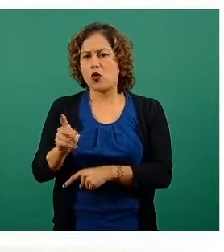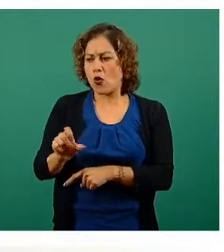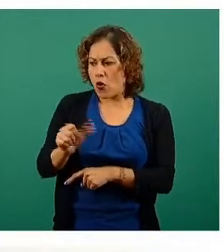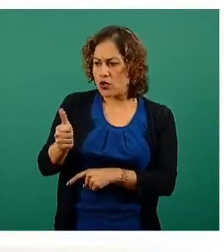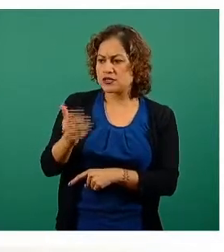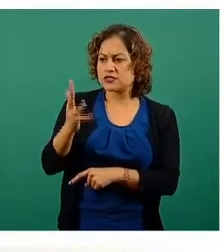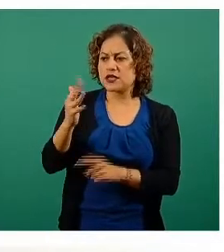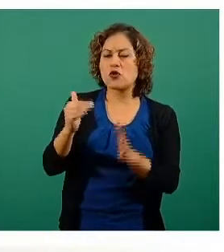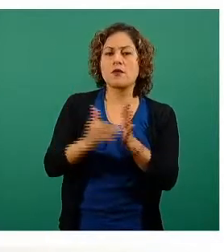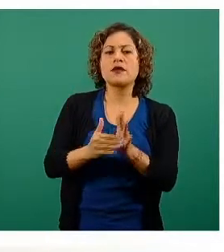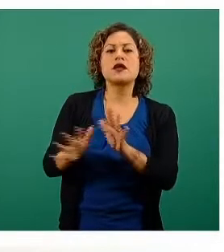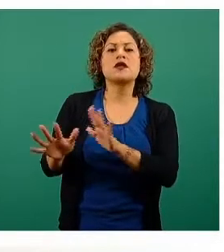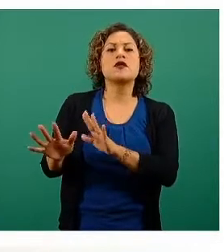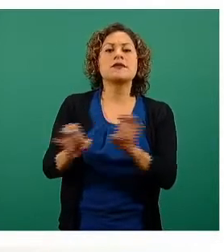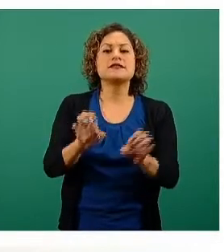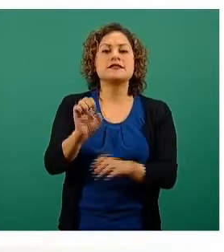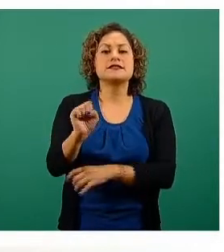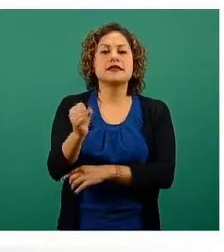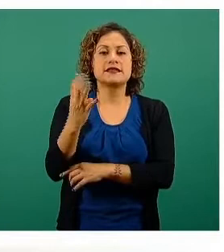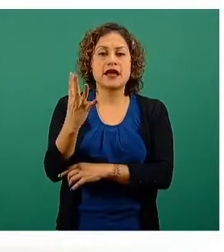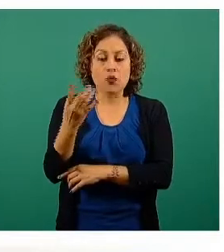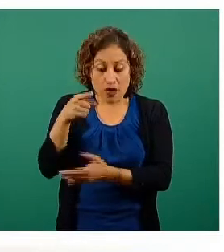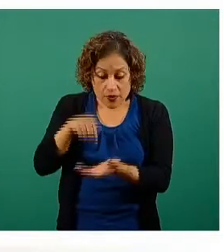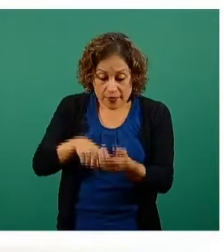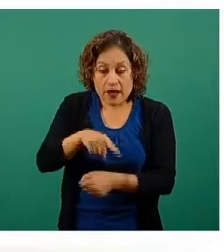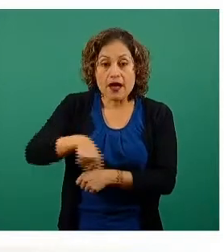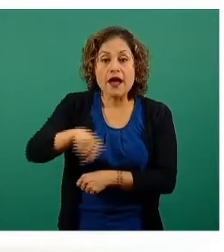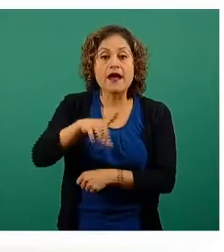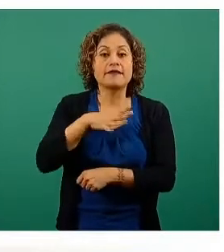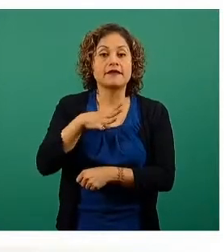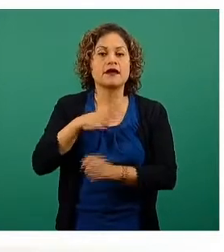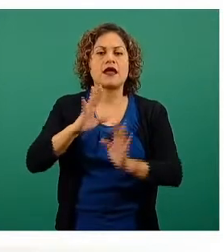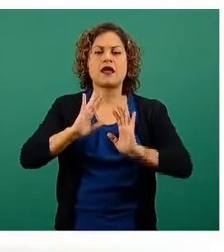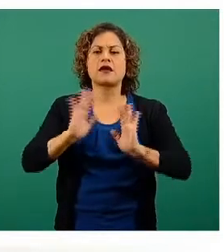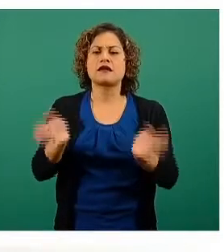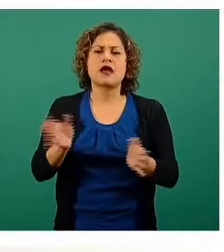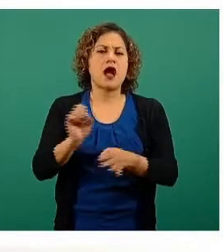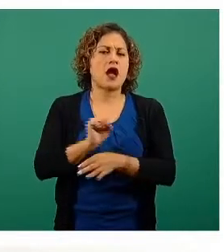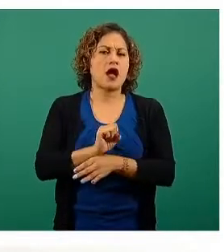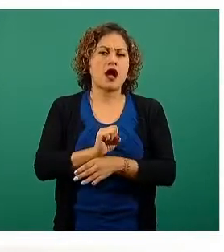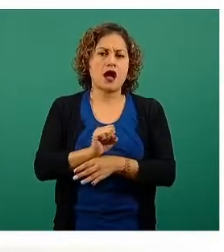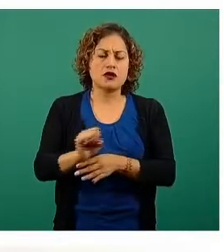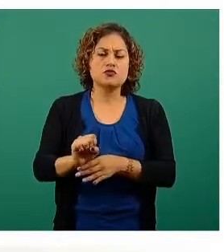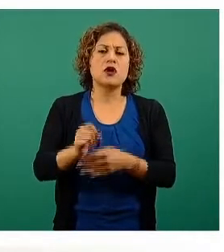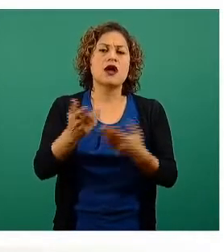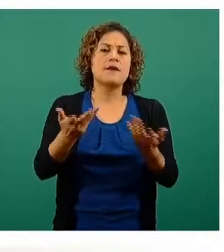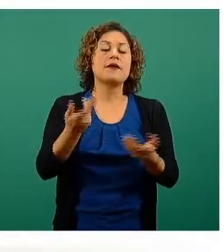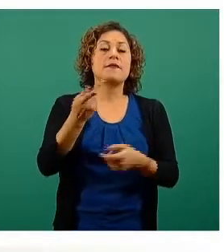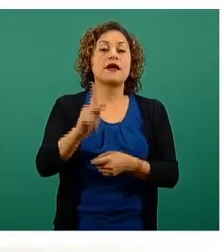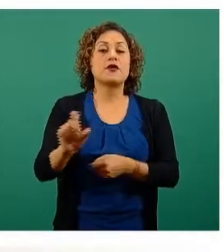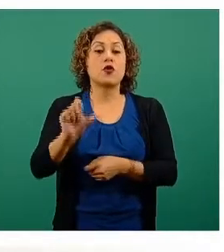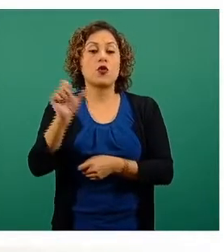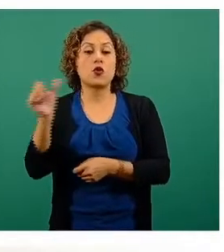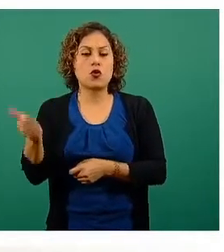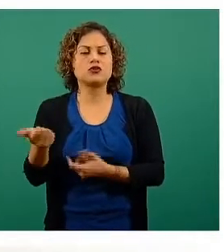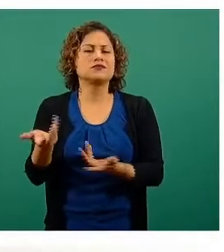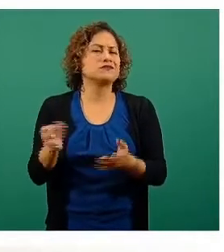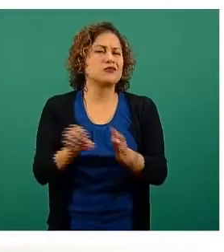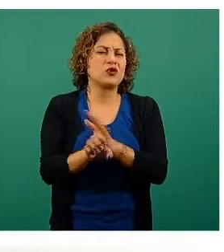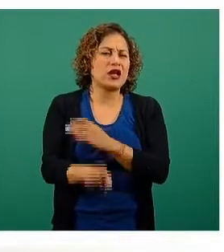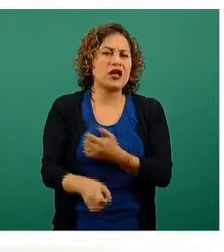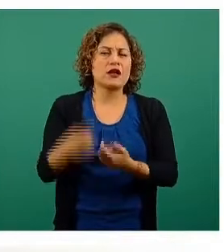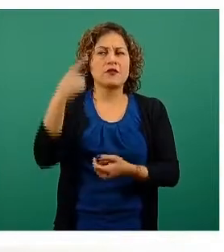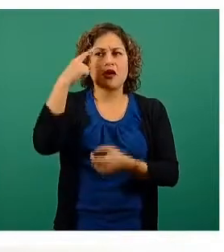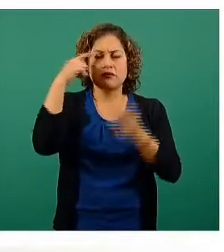5,964, son reportes de SAVIS no graves. ¿Qué significa esto? Pues que presentan cefalea, malestar general,